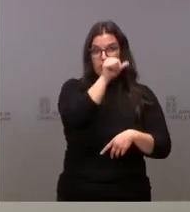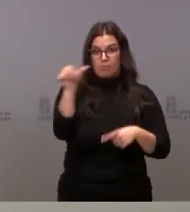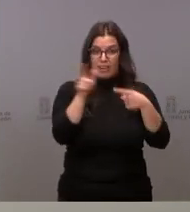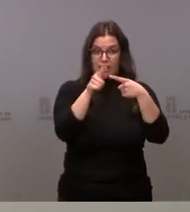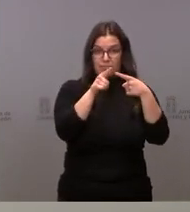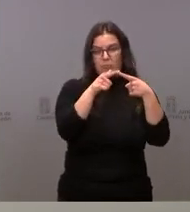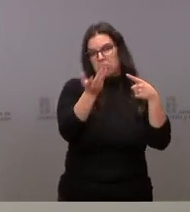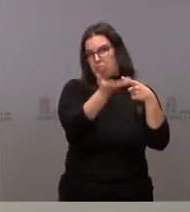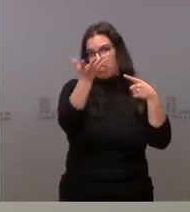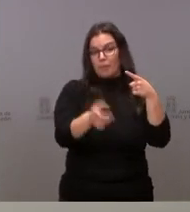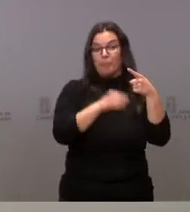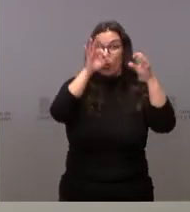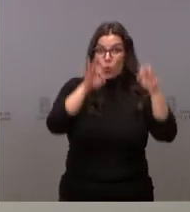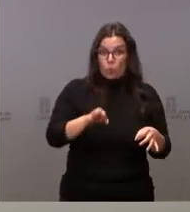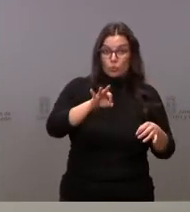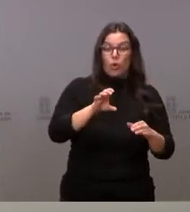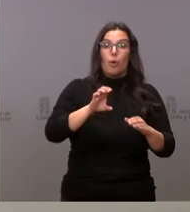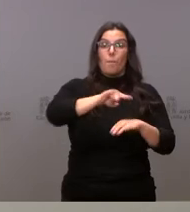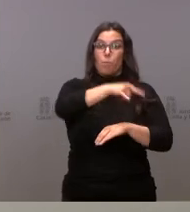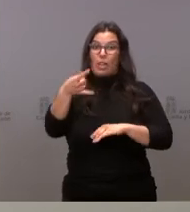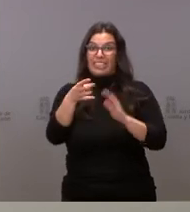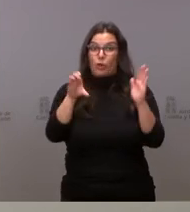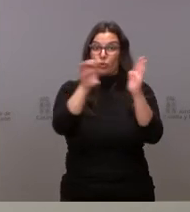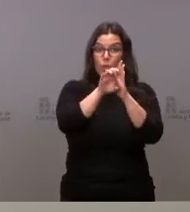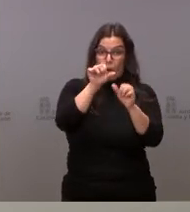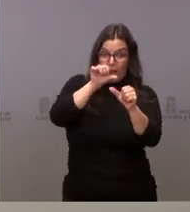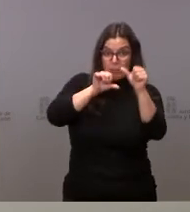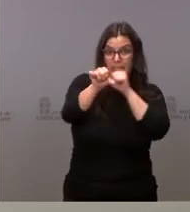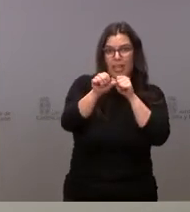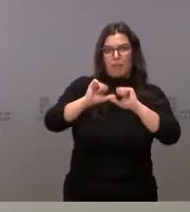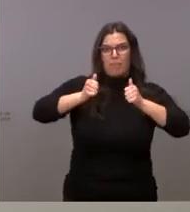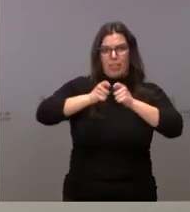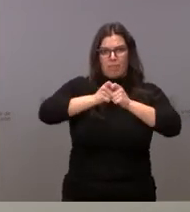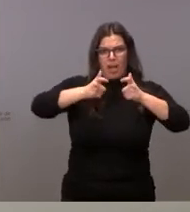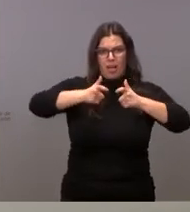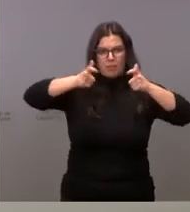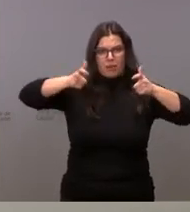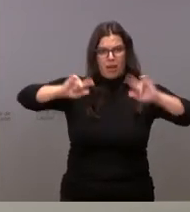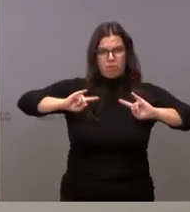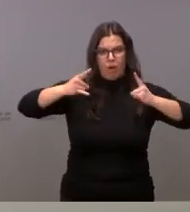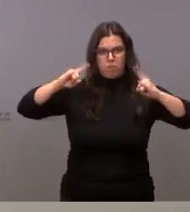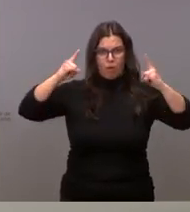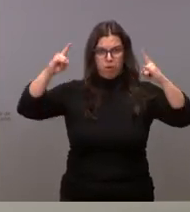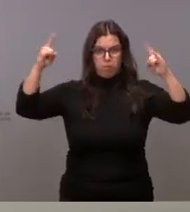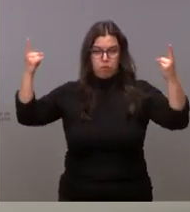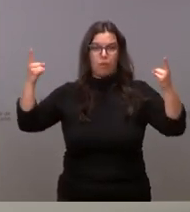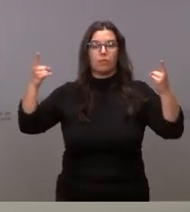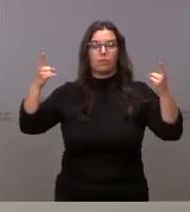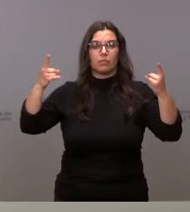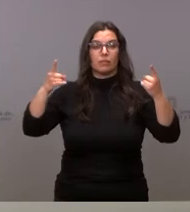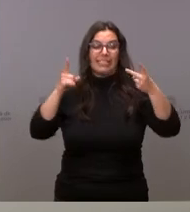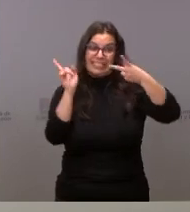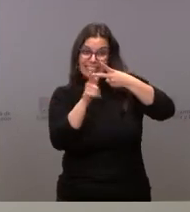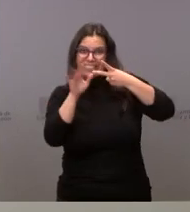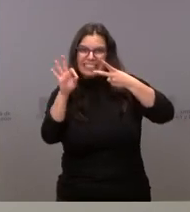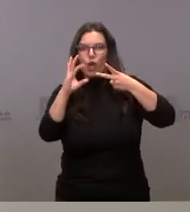inmediatamente después del puente de la constitución comenzamos un aumento exponencial de la incidencia que de nuevo está atribuida a la variante